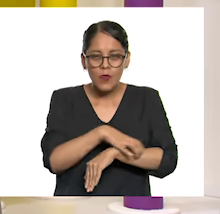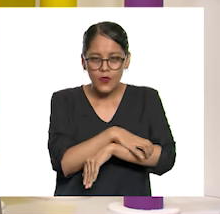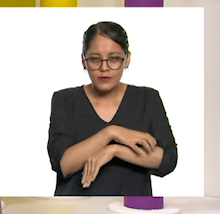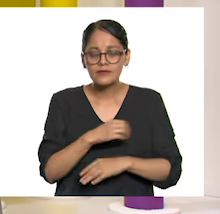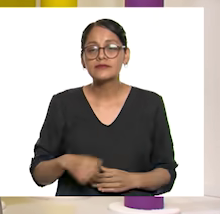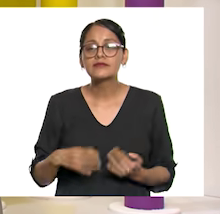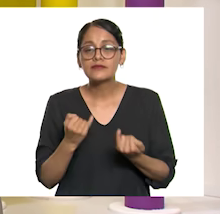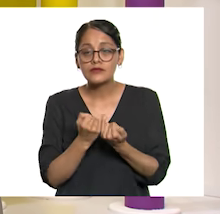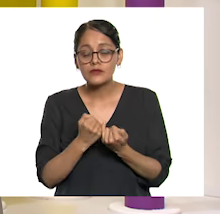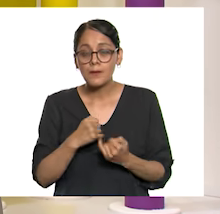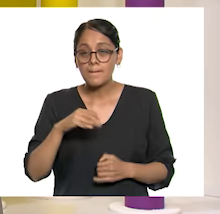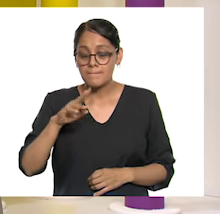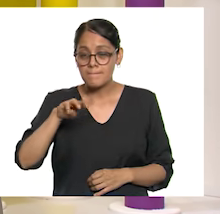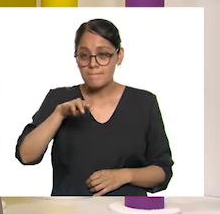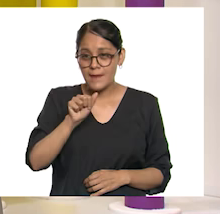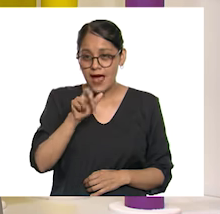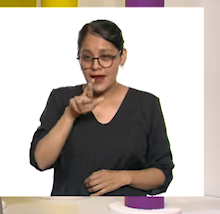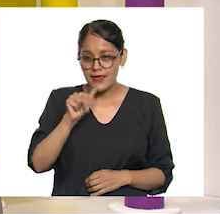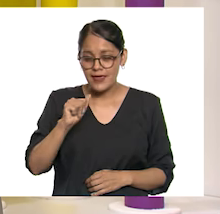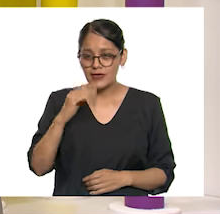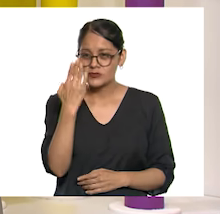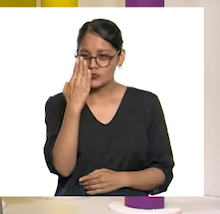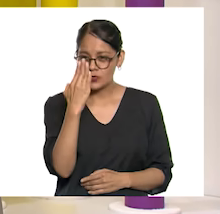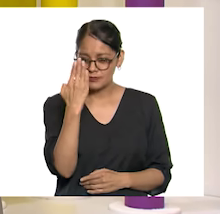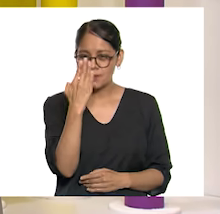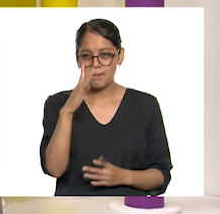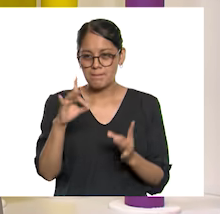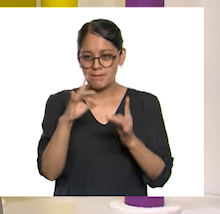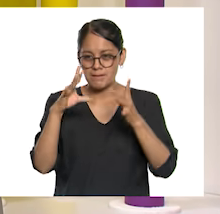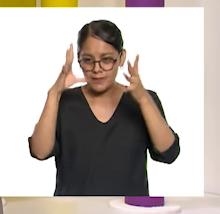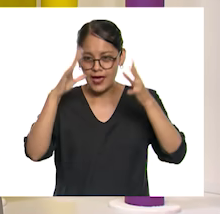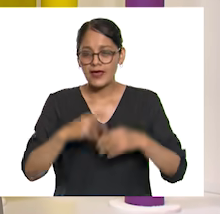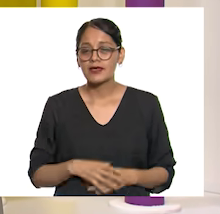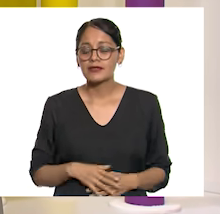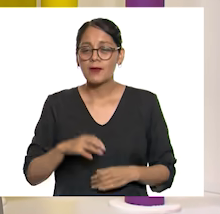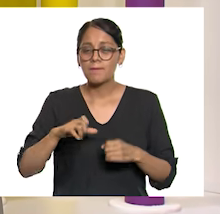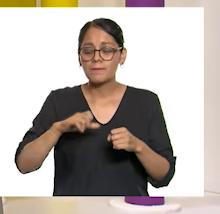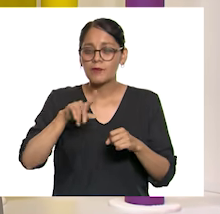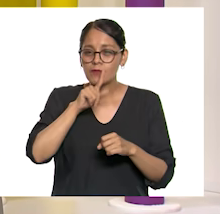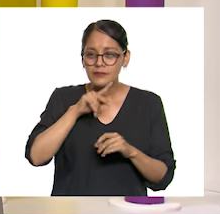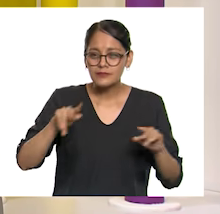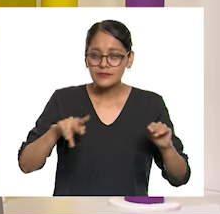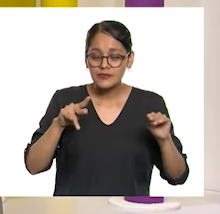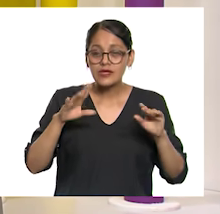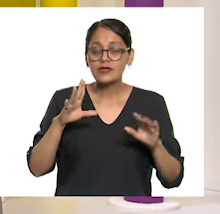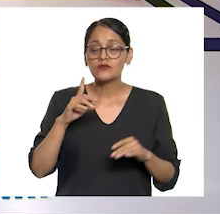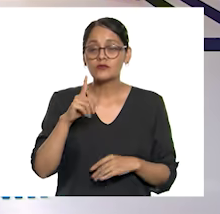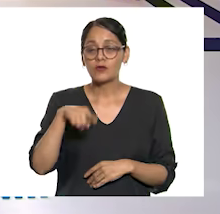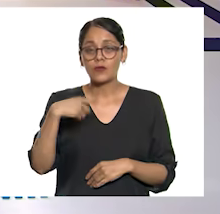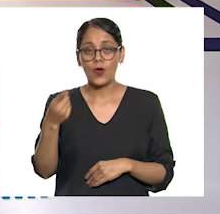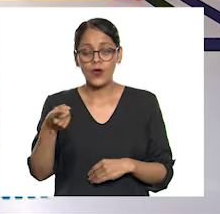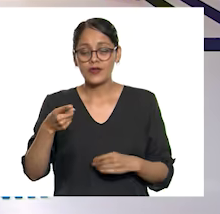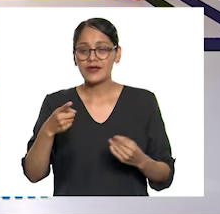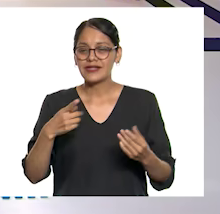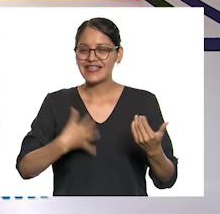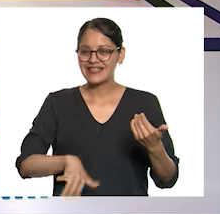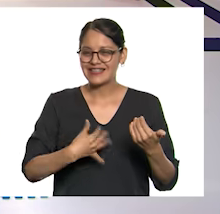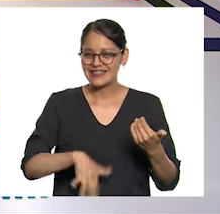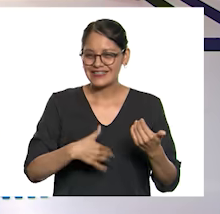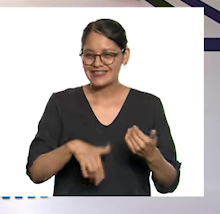María, El Cisne Presumido, El Hombrecito de Hojalata, El Guitarrista de Hamelin,